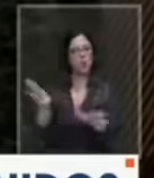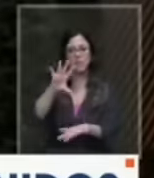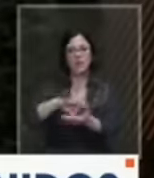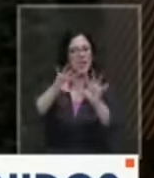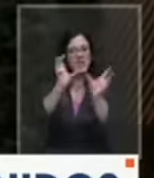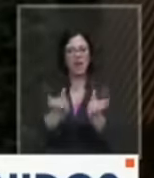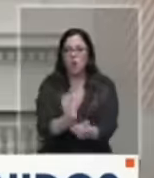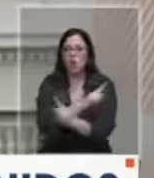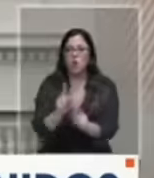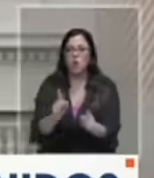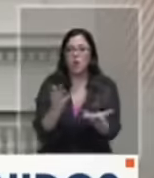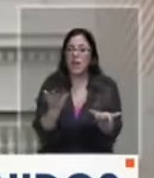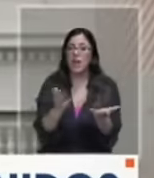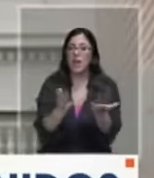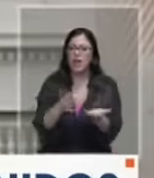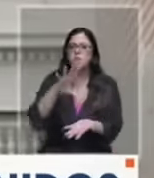era la